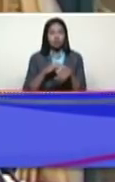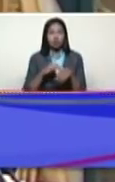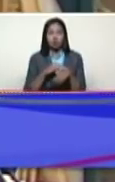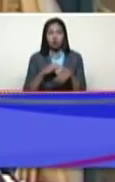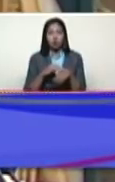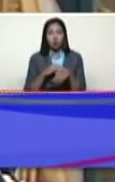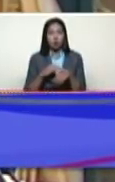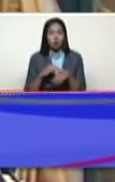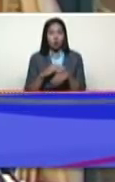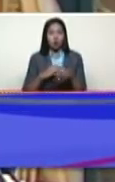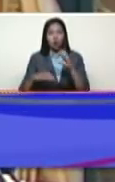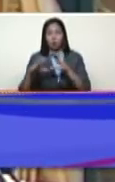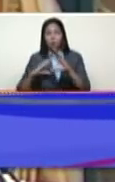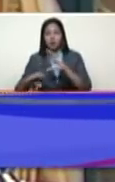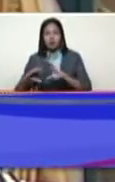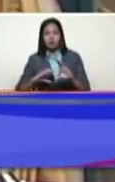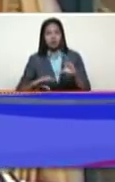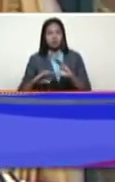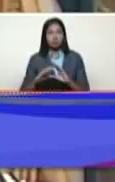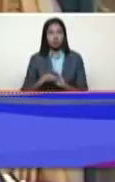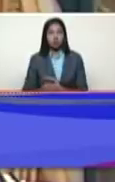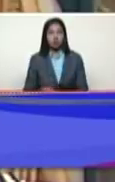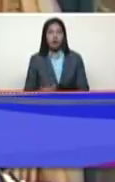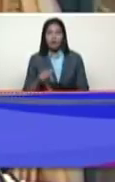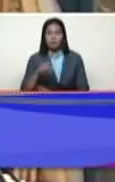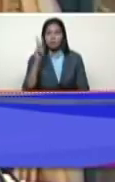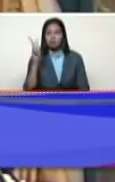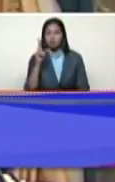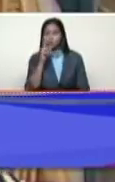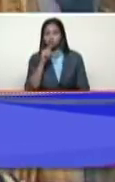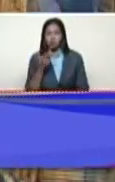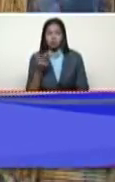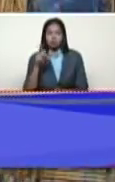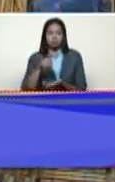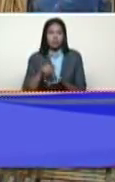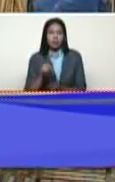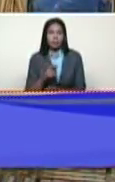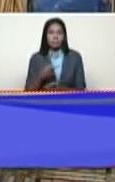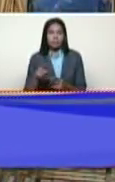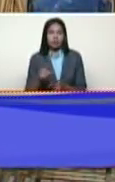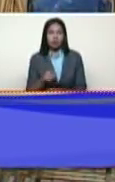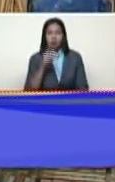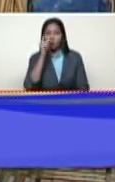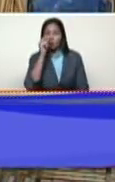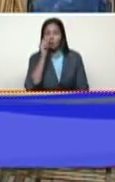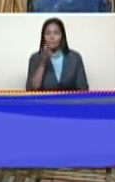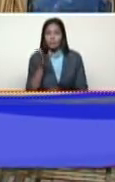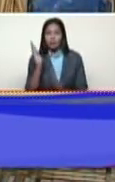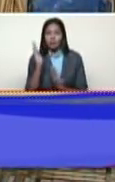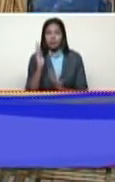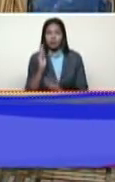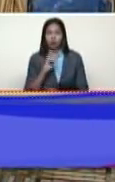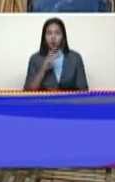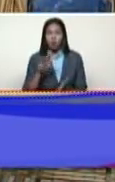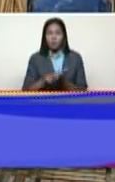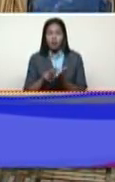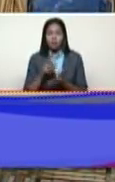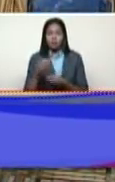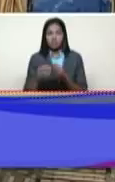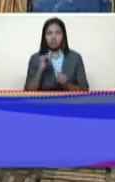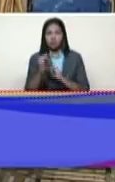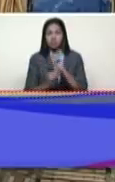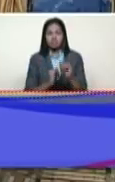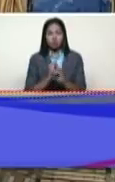perdón. Jorge Rodríguez no está en Venezuela ahorita. Bueno, se encarga Jorge Márquez. Jorge Rodríguez está cumpliendo una misión en el